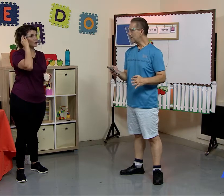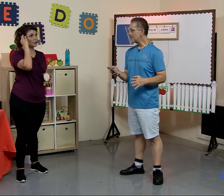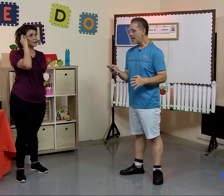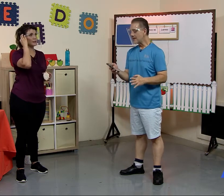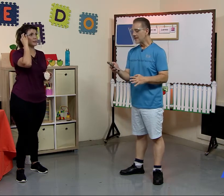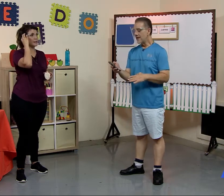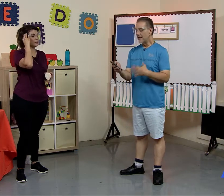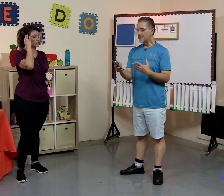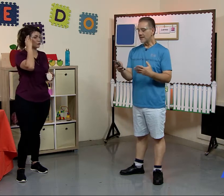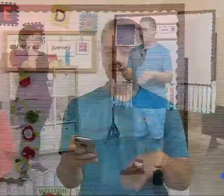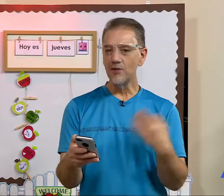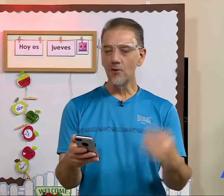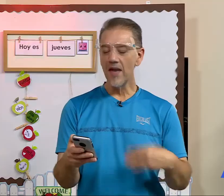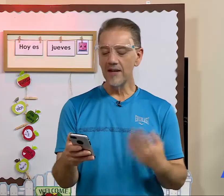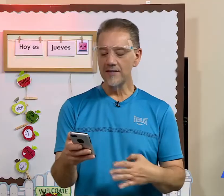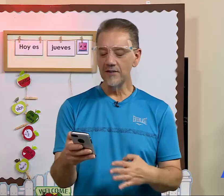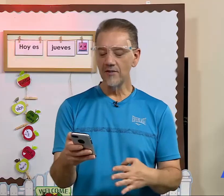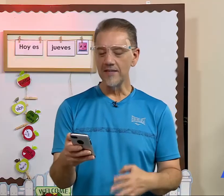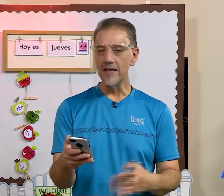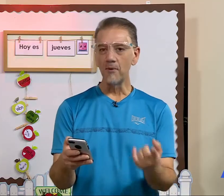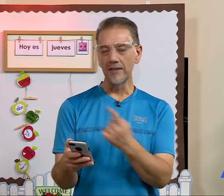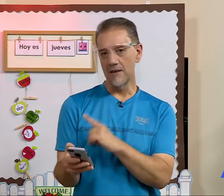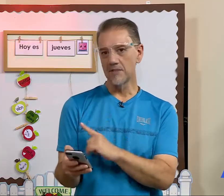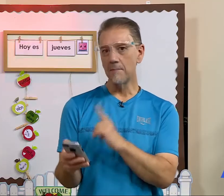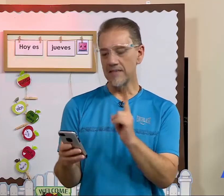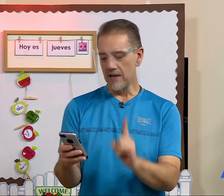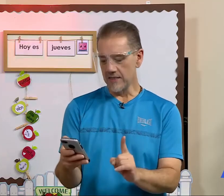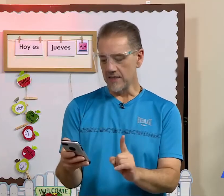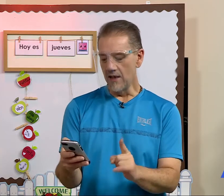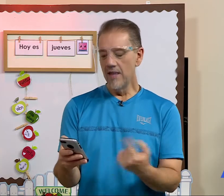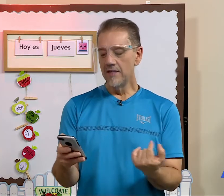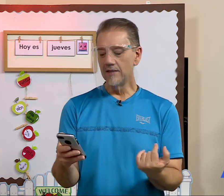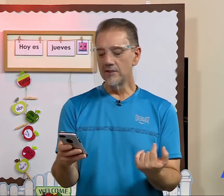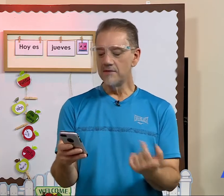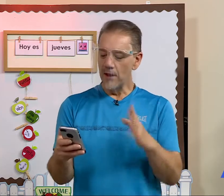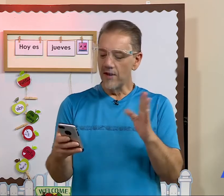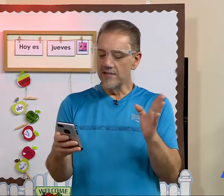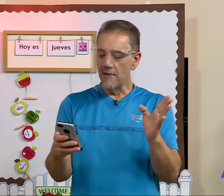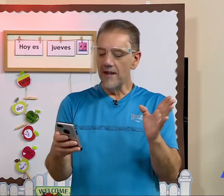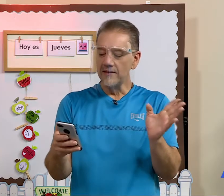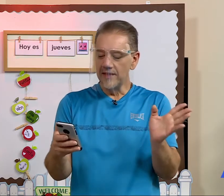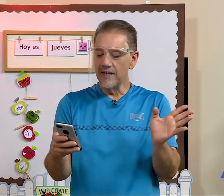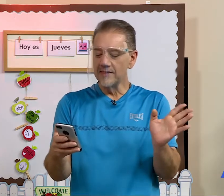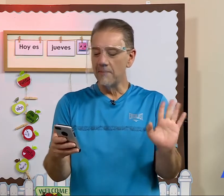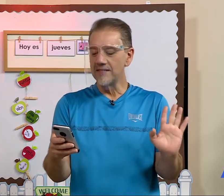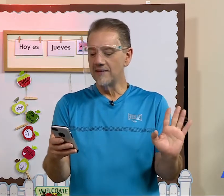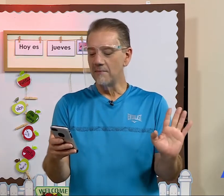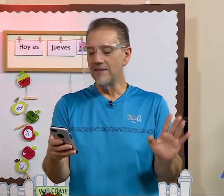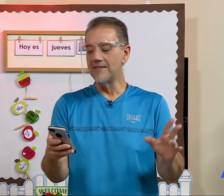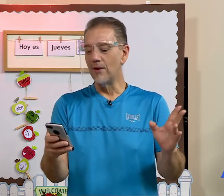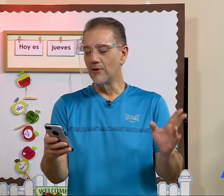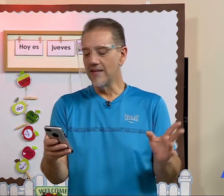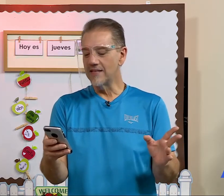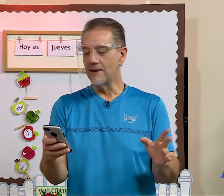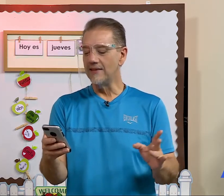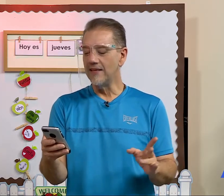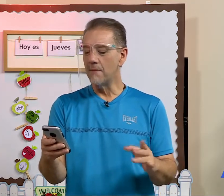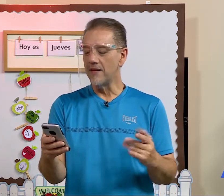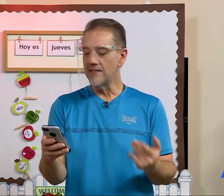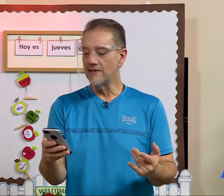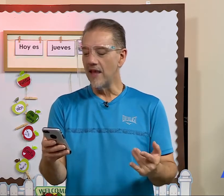ya, los mensajes. Los exactamente, yo voy a ir leyendo desde ya, porque tenemos que pasar lista. Y entonces veo que ya Valentina está presente. Me dice, buenos